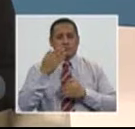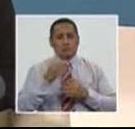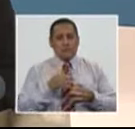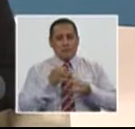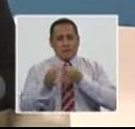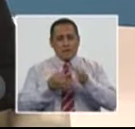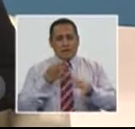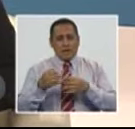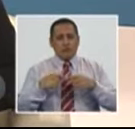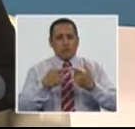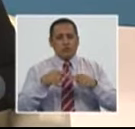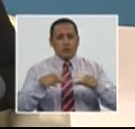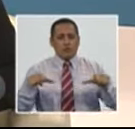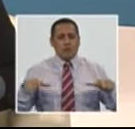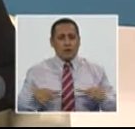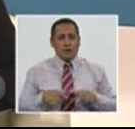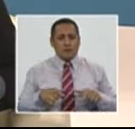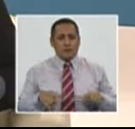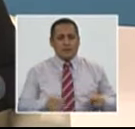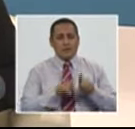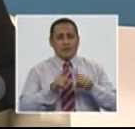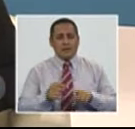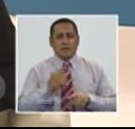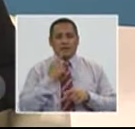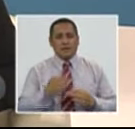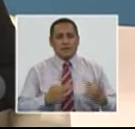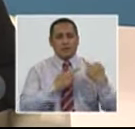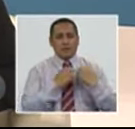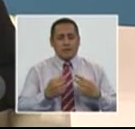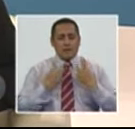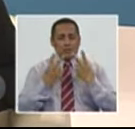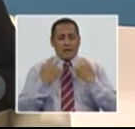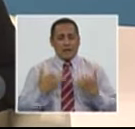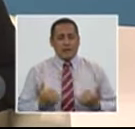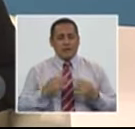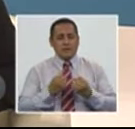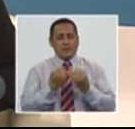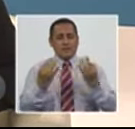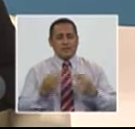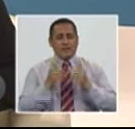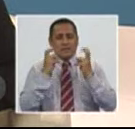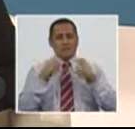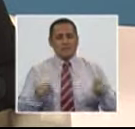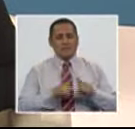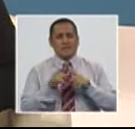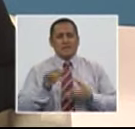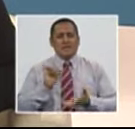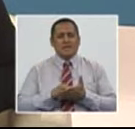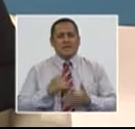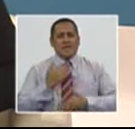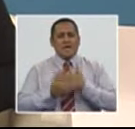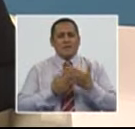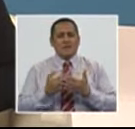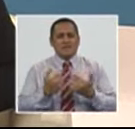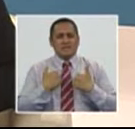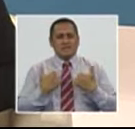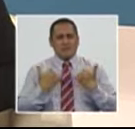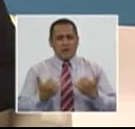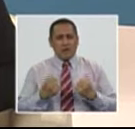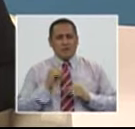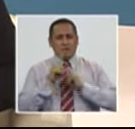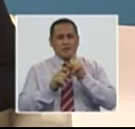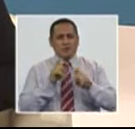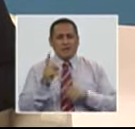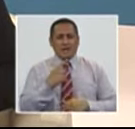los redirigen a la institución que se encarga directamente de estos temas Y qué tal qué tal afluencia tienen en